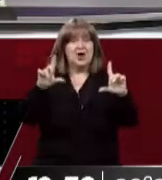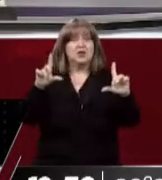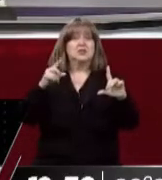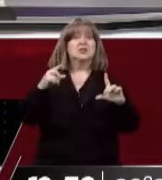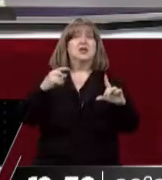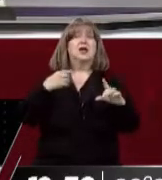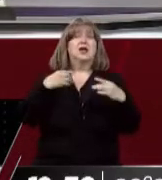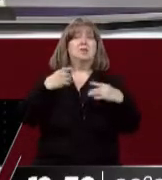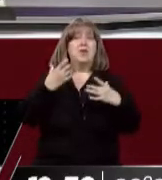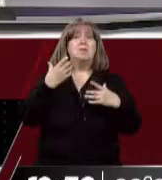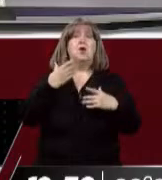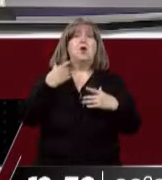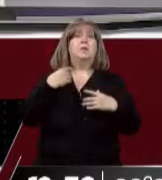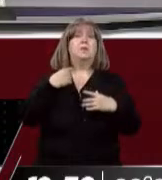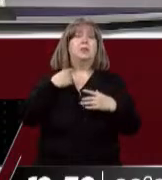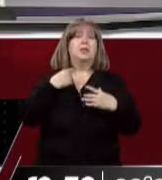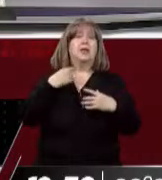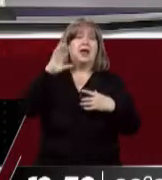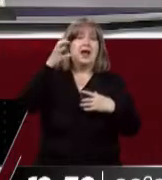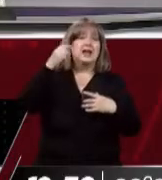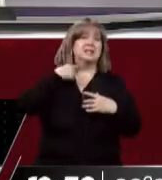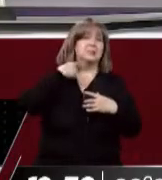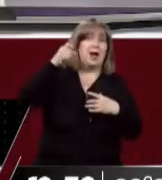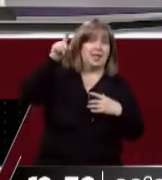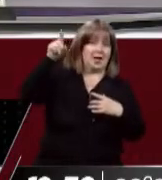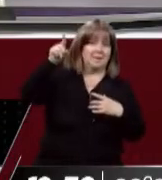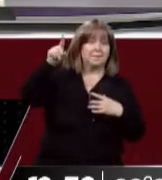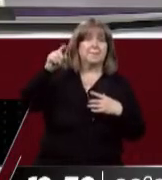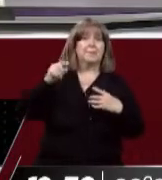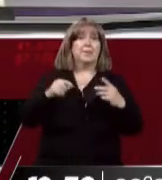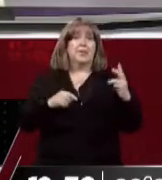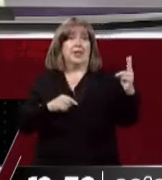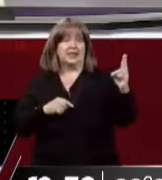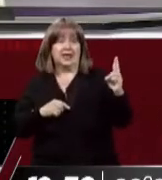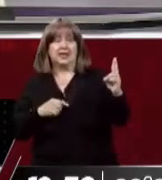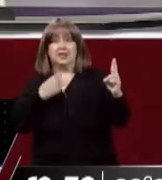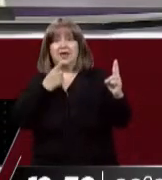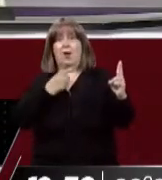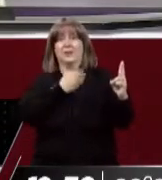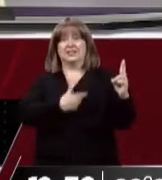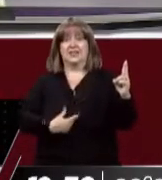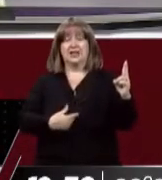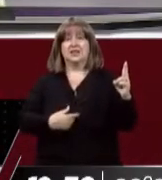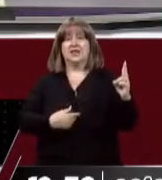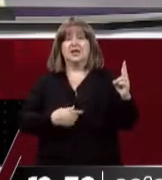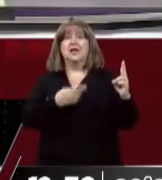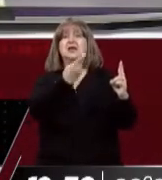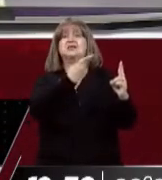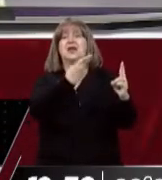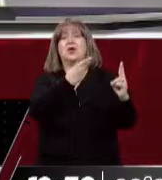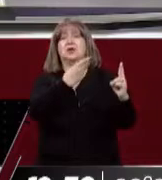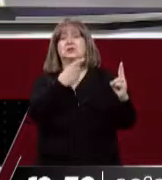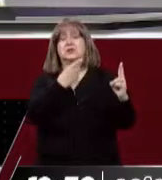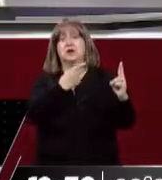y en ese marco revela que está frente a dos personas dispuestas a todos se está investigando que